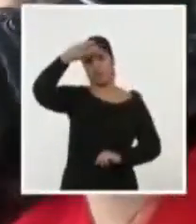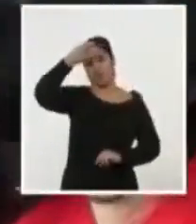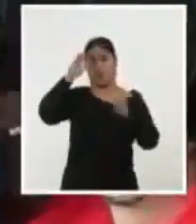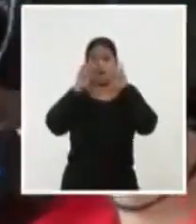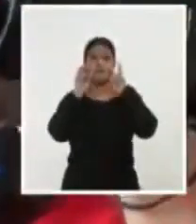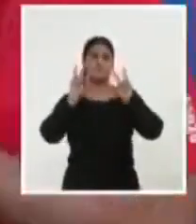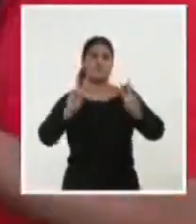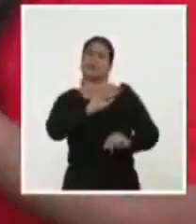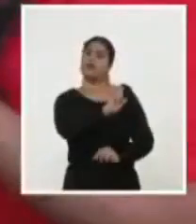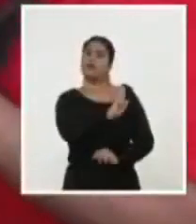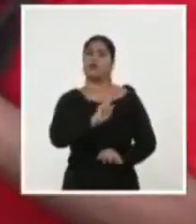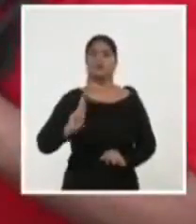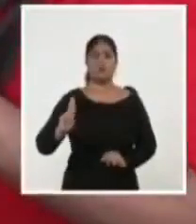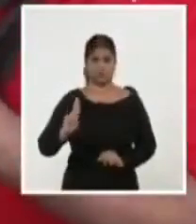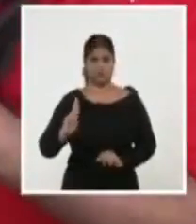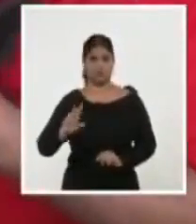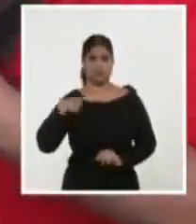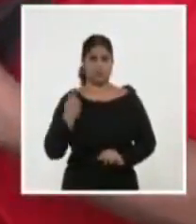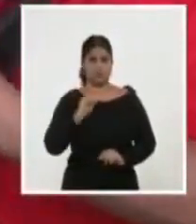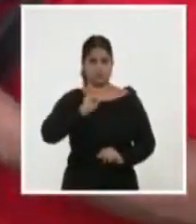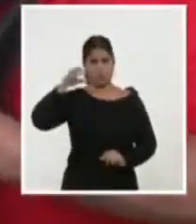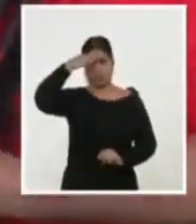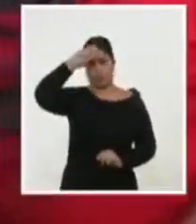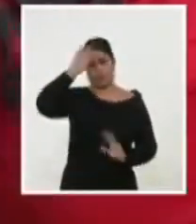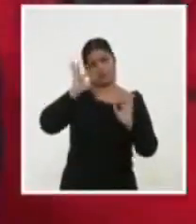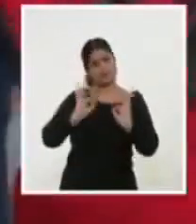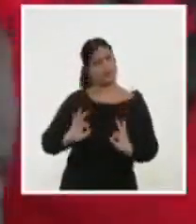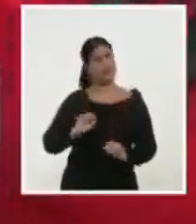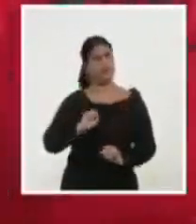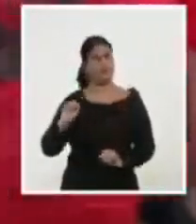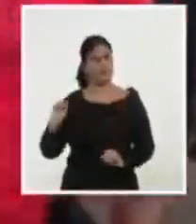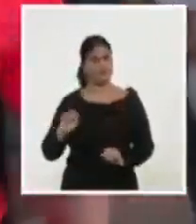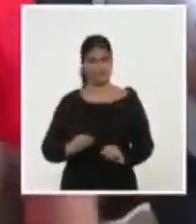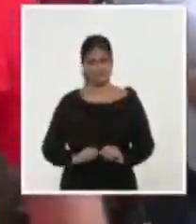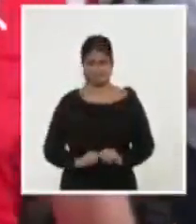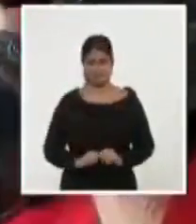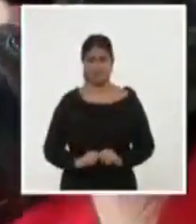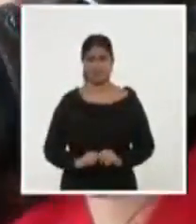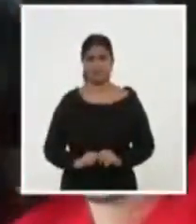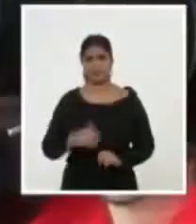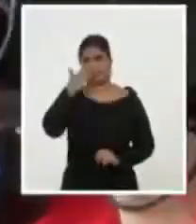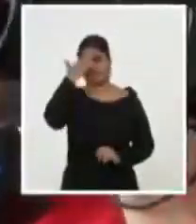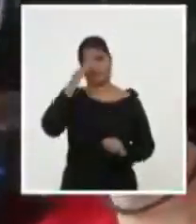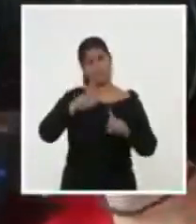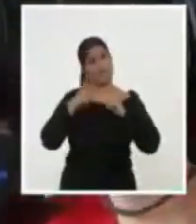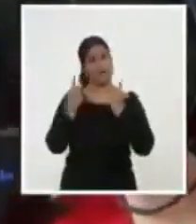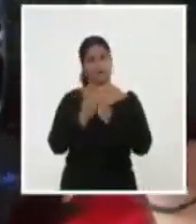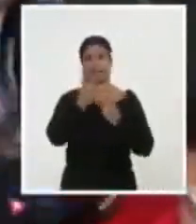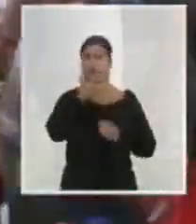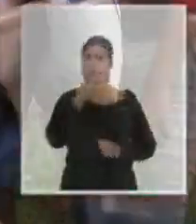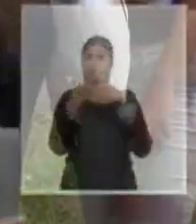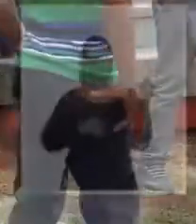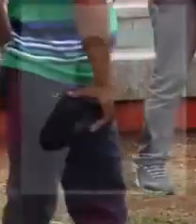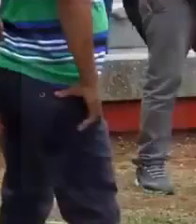la revolución! ¡Viva! ¡Patria o muerte! ¡Venceremos! Gracias a todos.